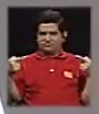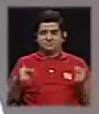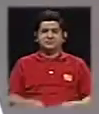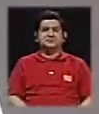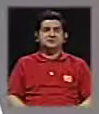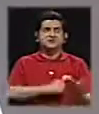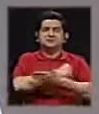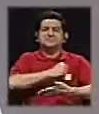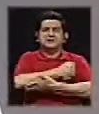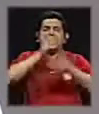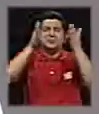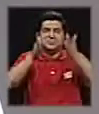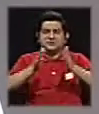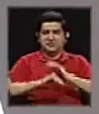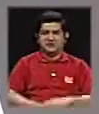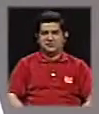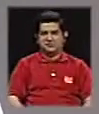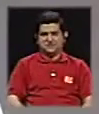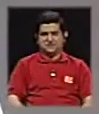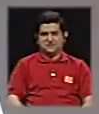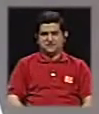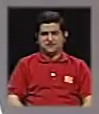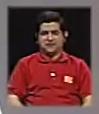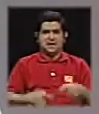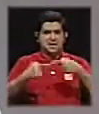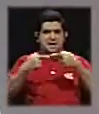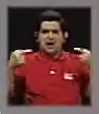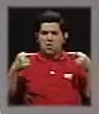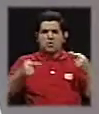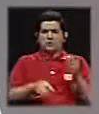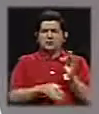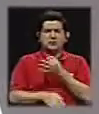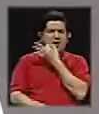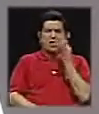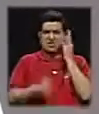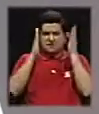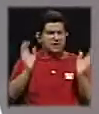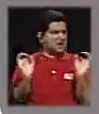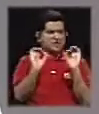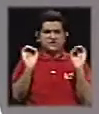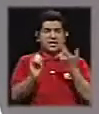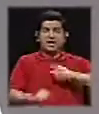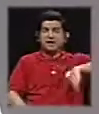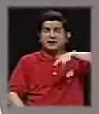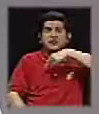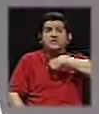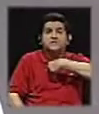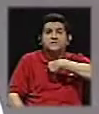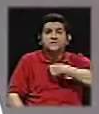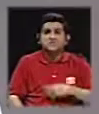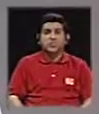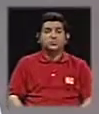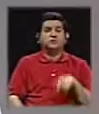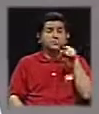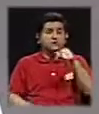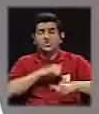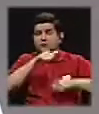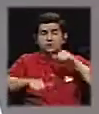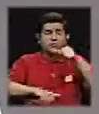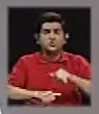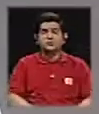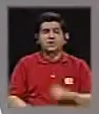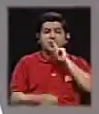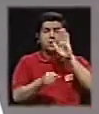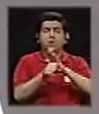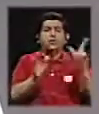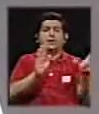de los campesinos, ni de los finqueros. En realidad, nosotros lo que estamos abogando es por el cumplimiento de una